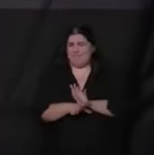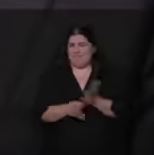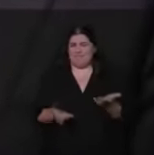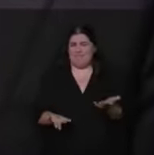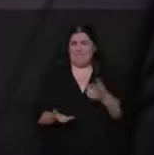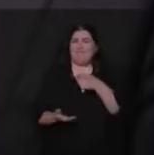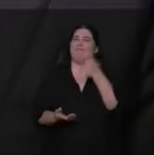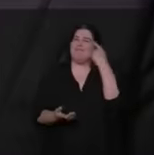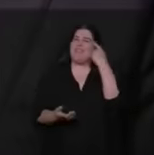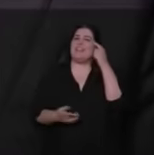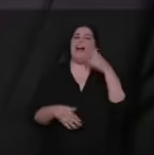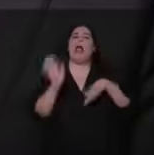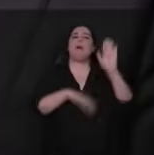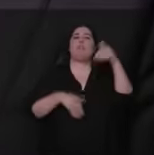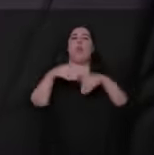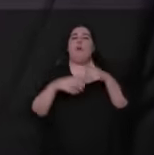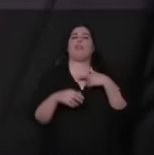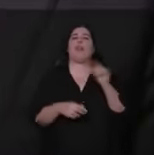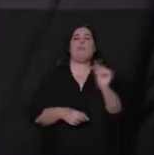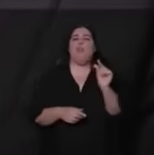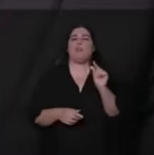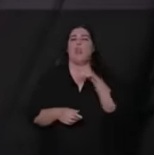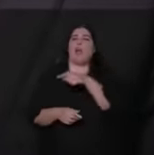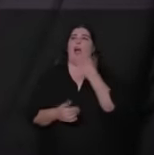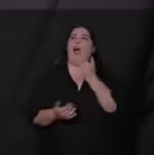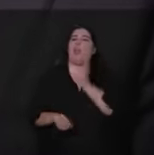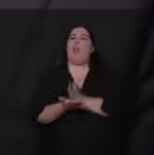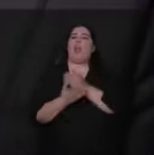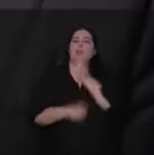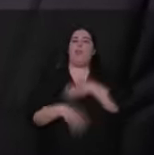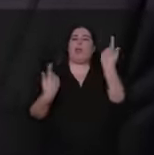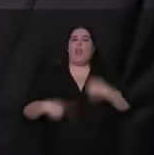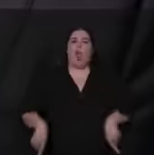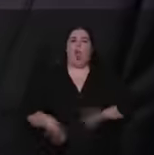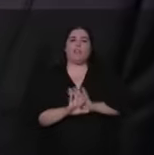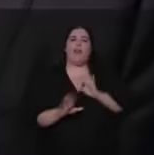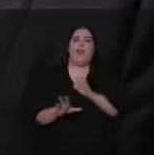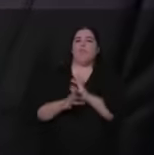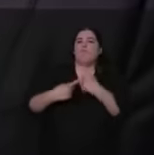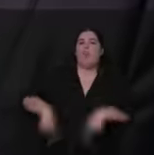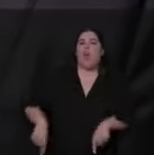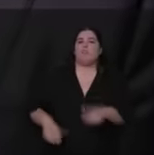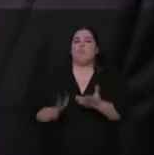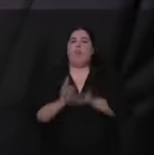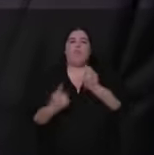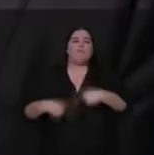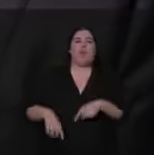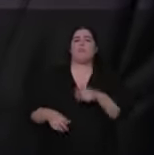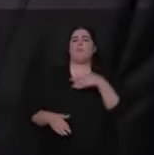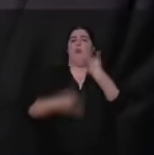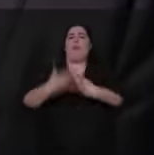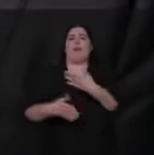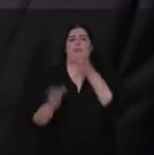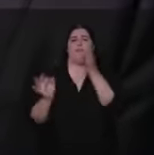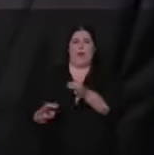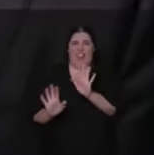alguna mayoría circunstancial les da derecho a hacer cualquier cosa, cualquier desmadre y cualquier avance para que les permita